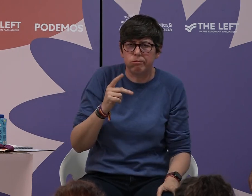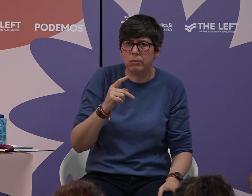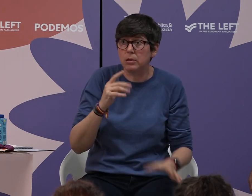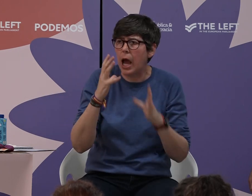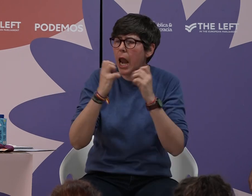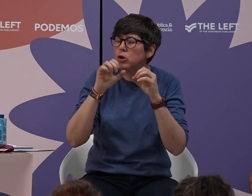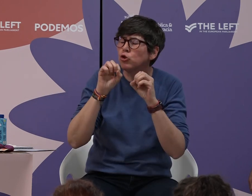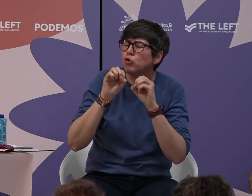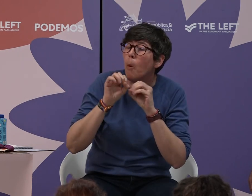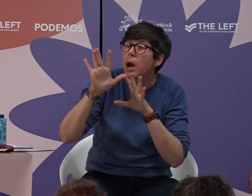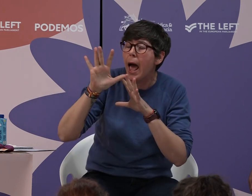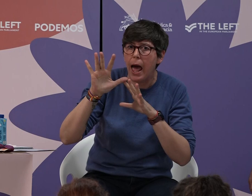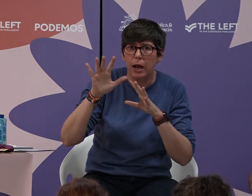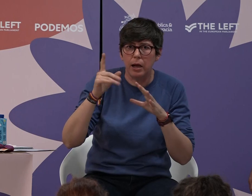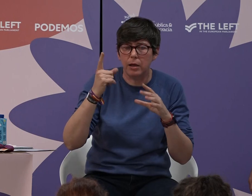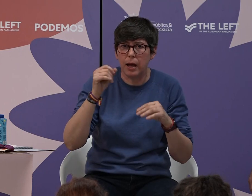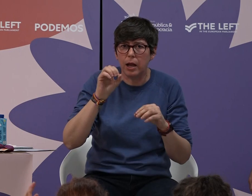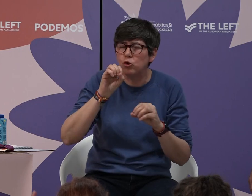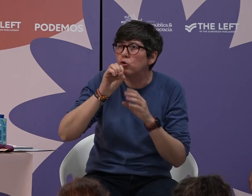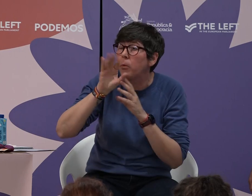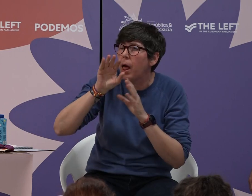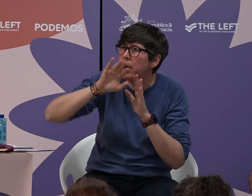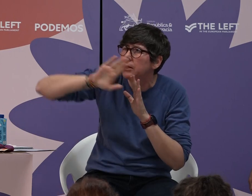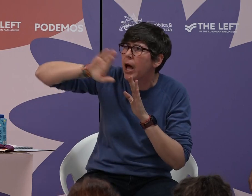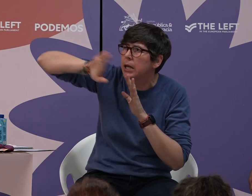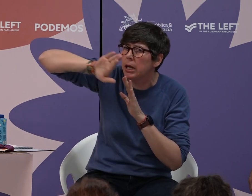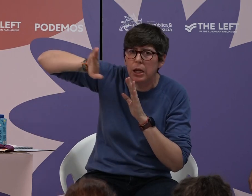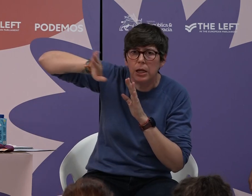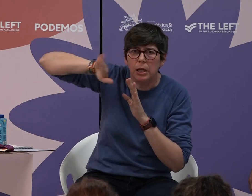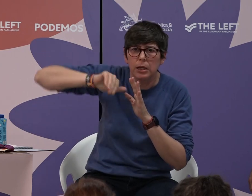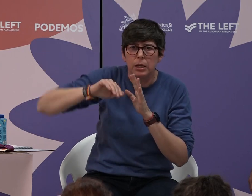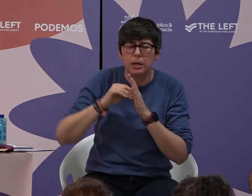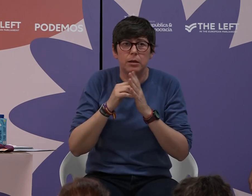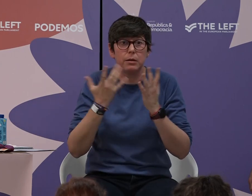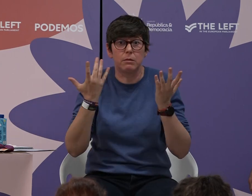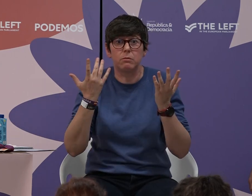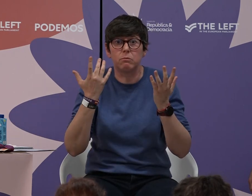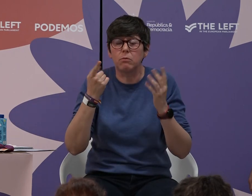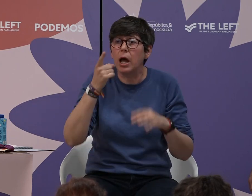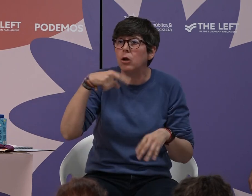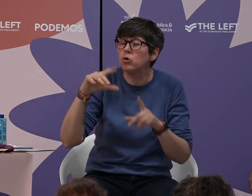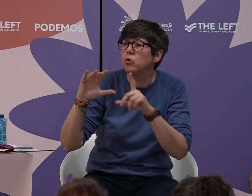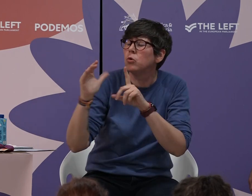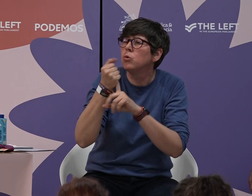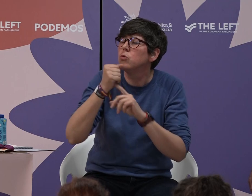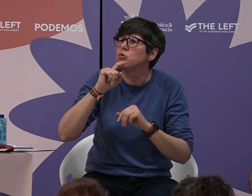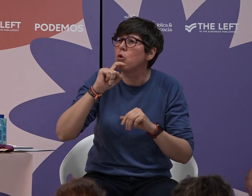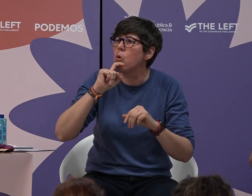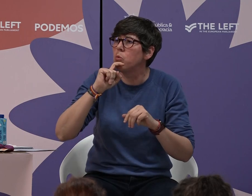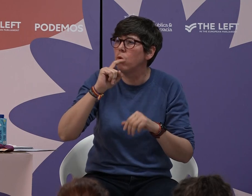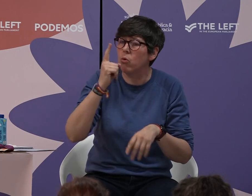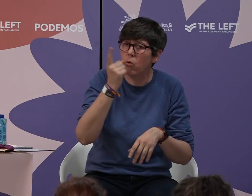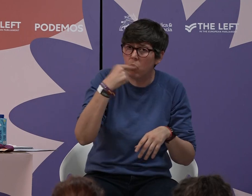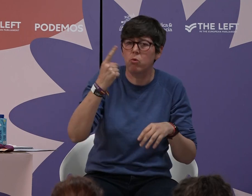color gris una cosa muy oscura veía sombras allí como esa nube que te molesta la vista que quieres